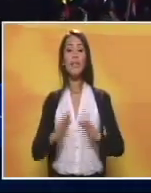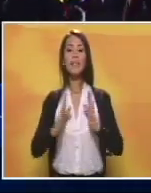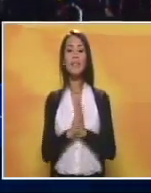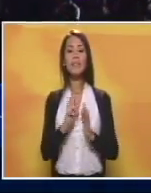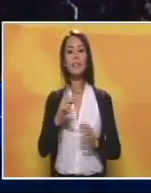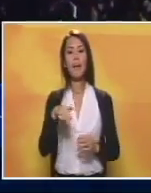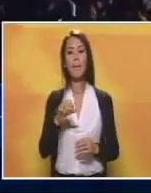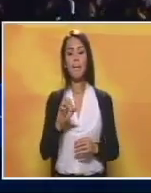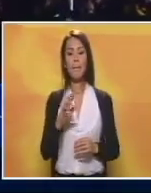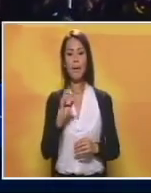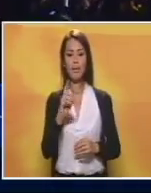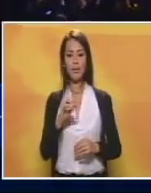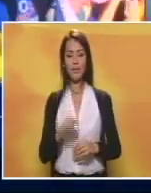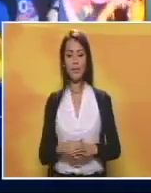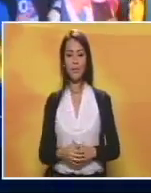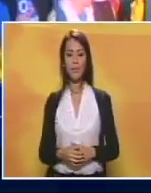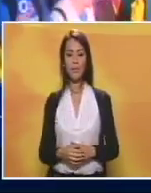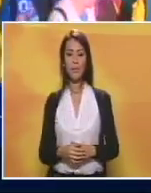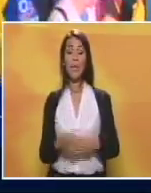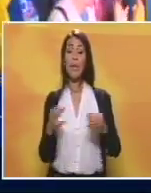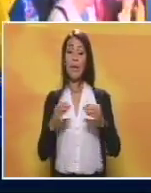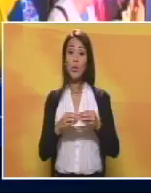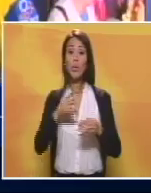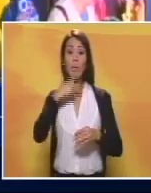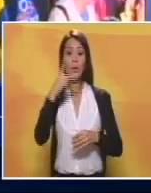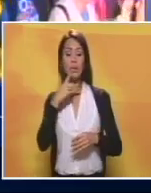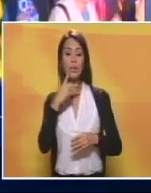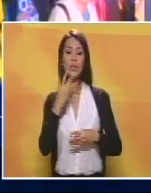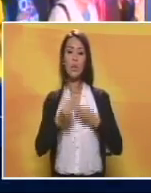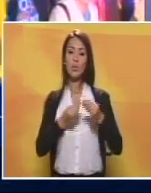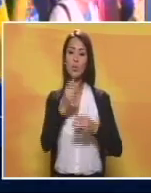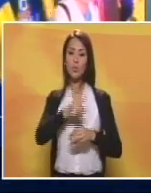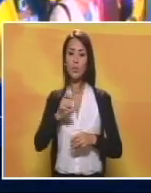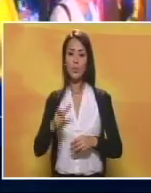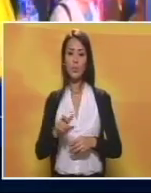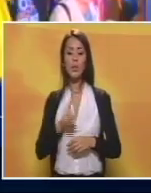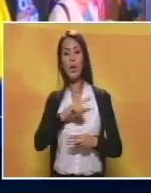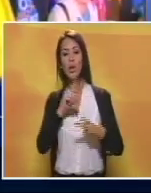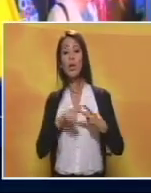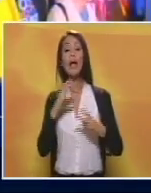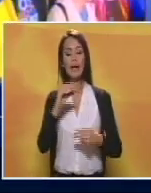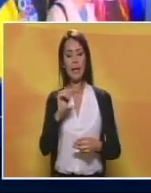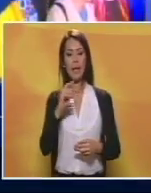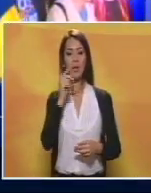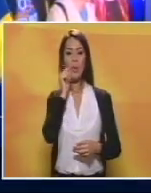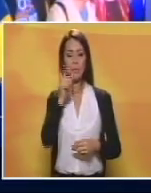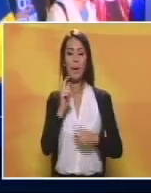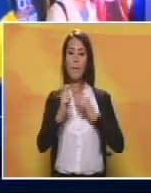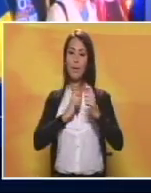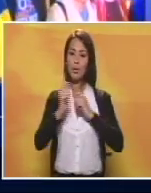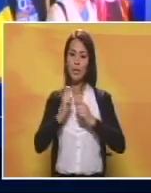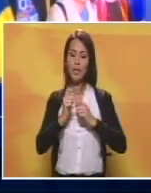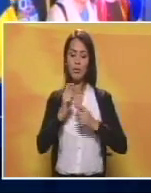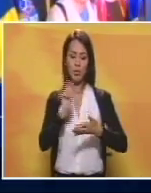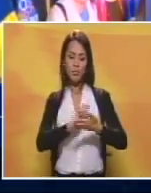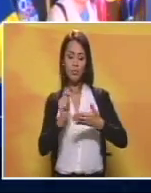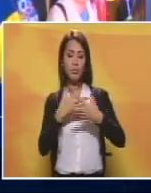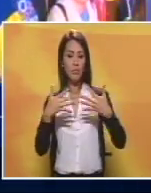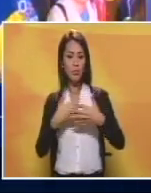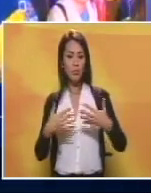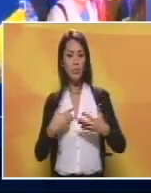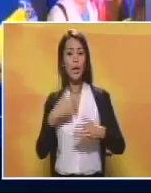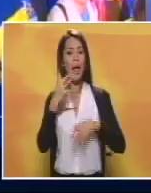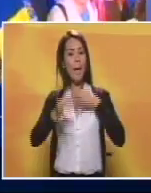Oca, que es la base de operaciones del Partido Acción Ciudadana, también Carlos Alvarado, quien es periodista, escritor y politólogo, dio su